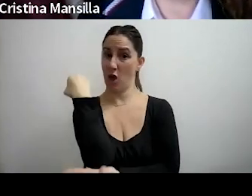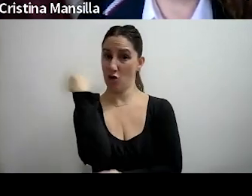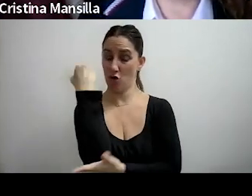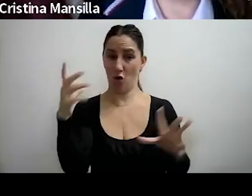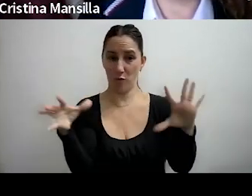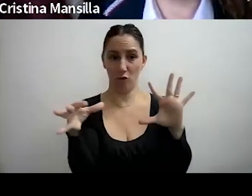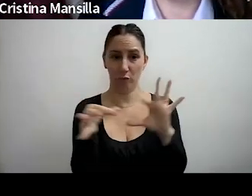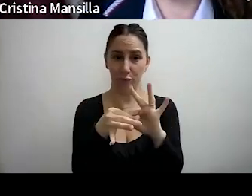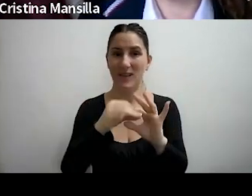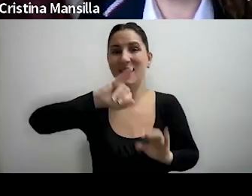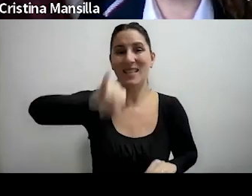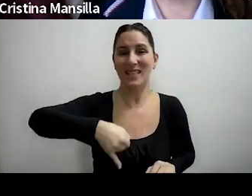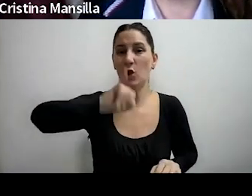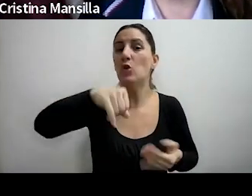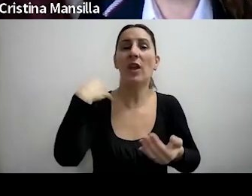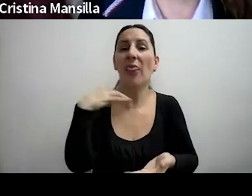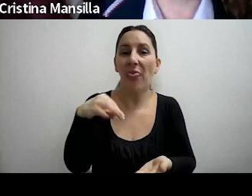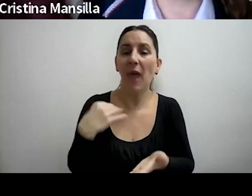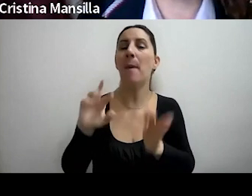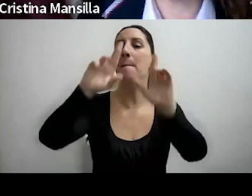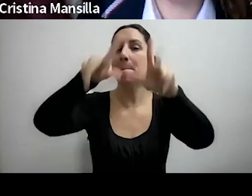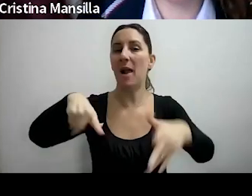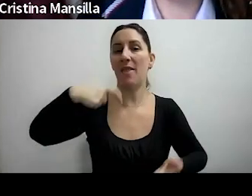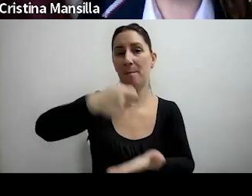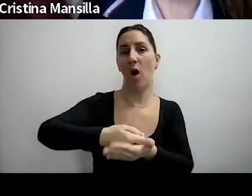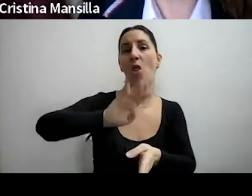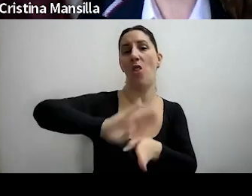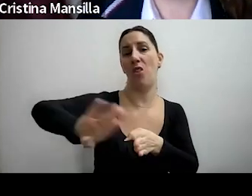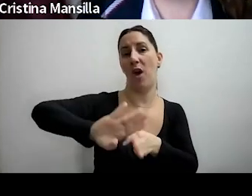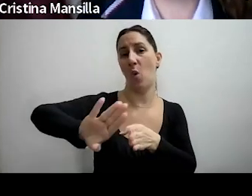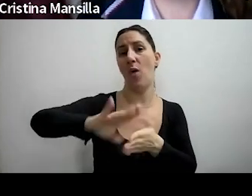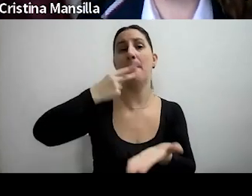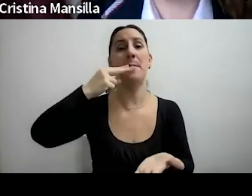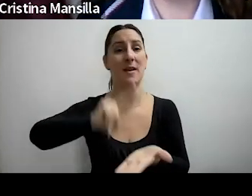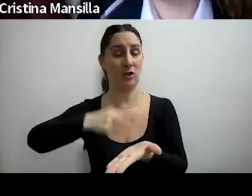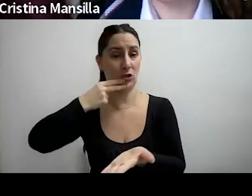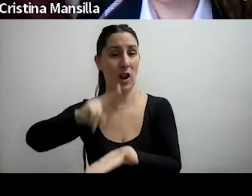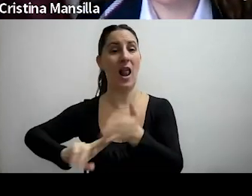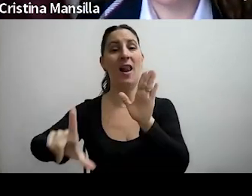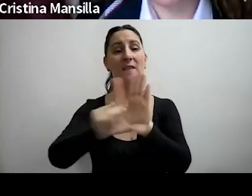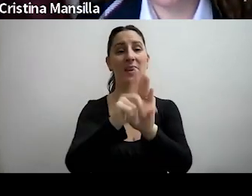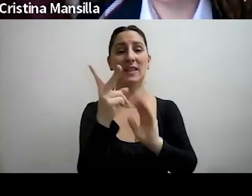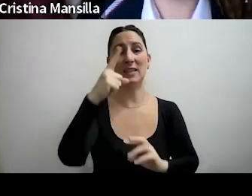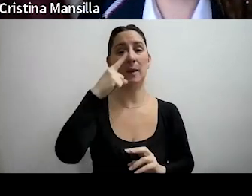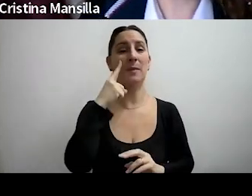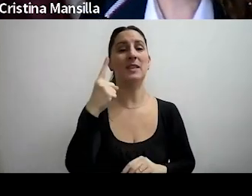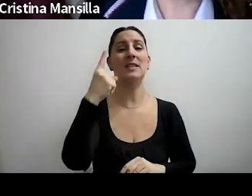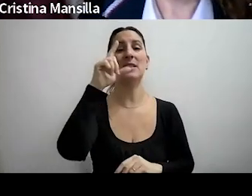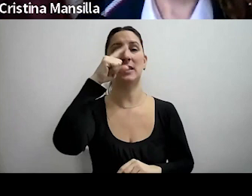exige para incorporarse al plan de pagos de deuda previsional la ley